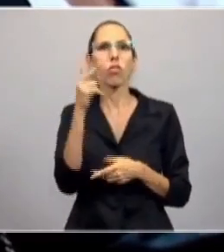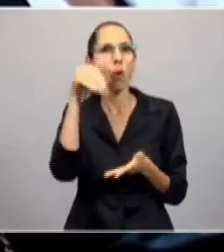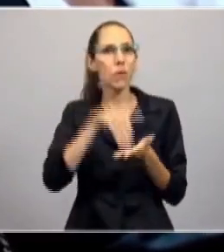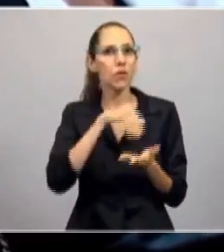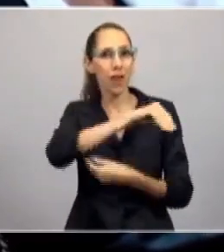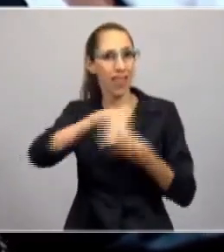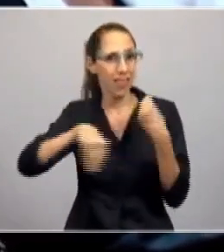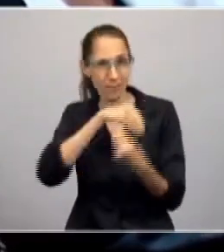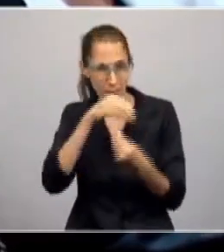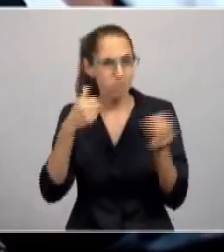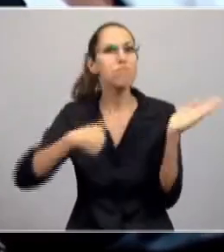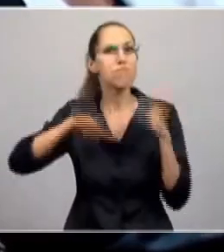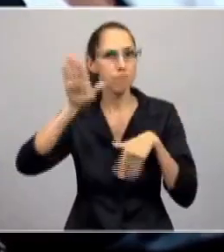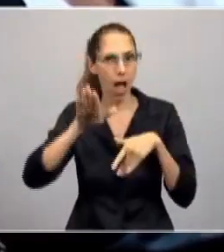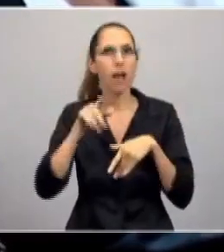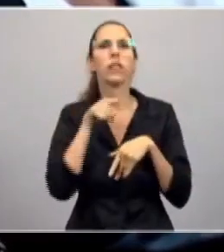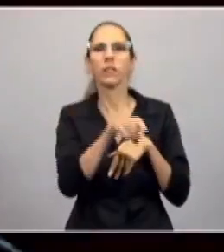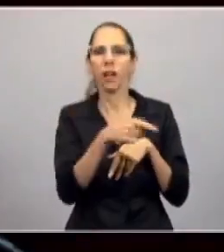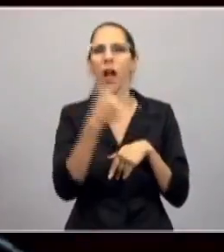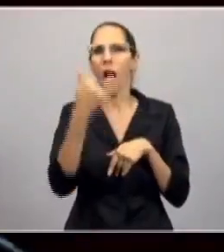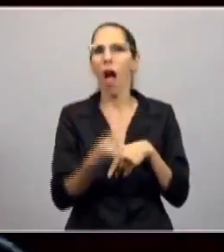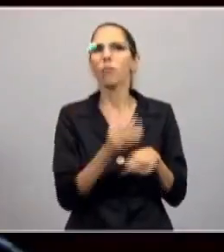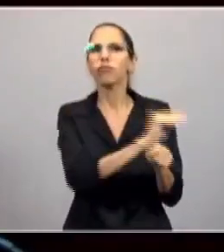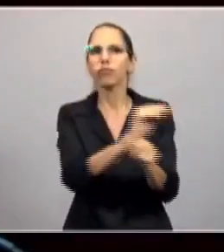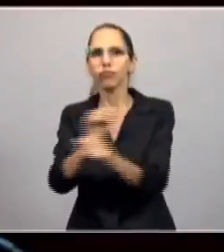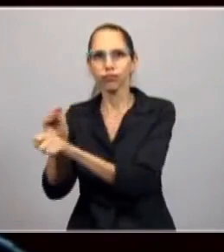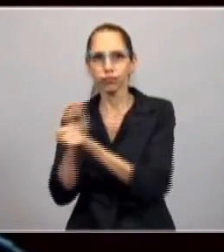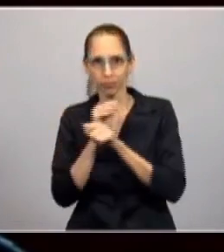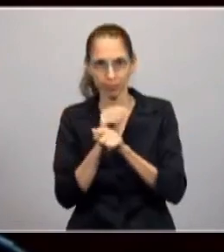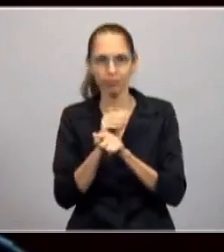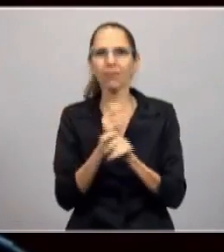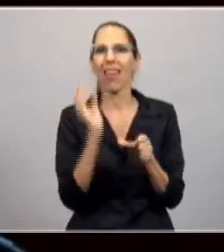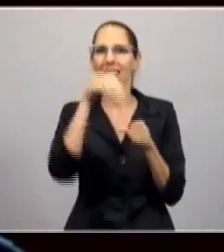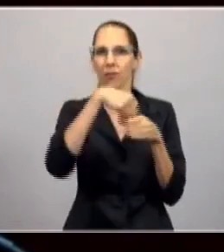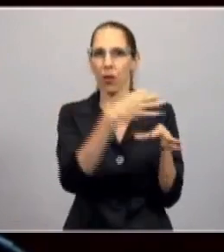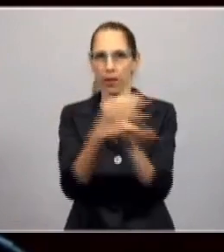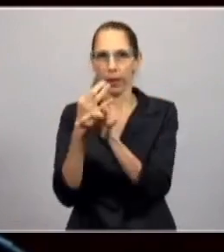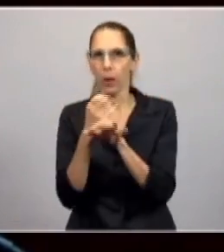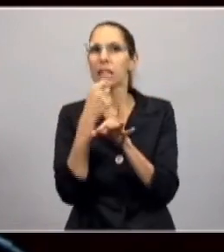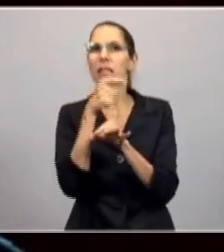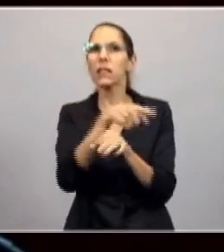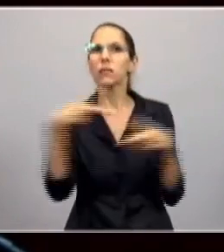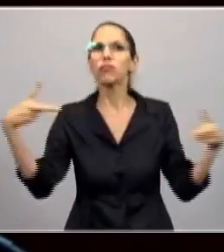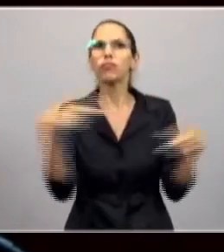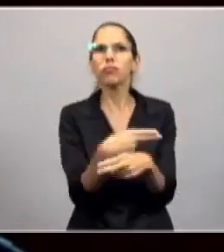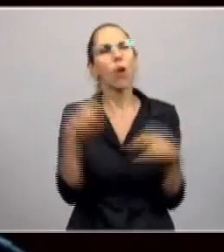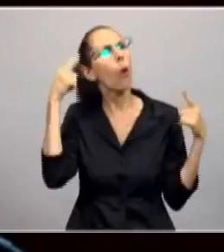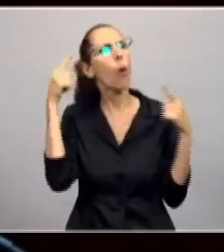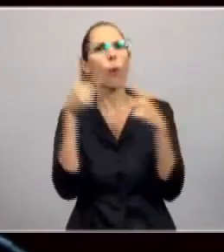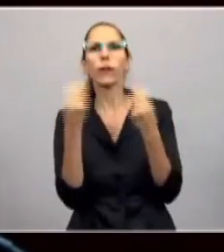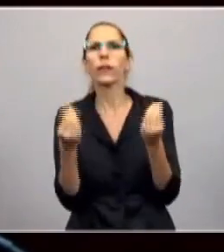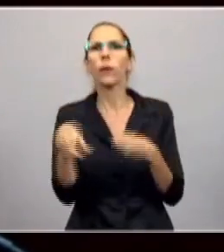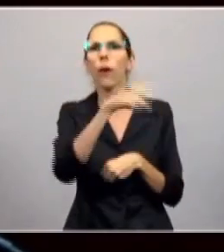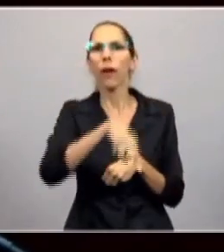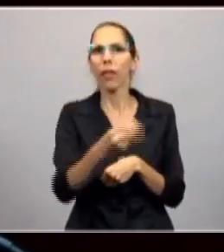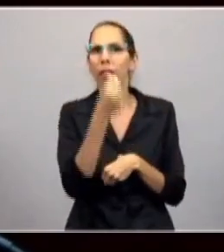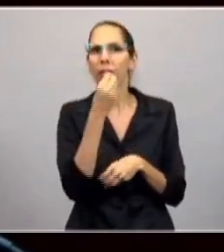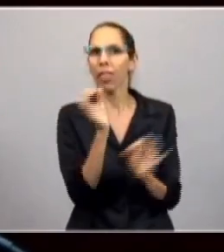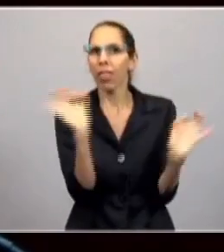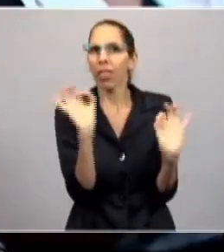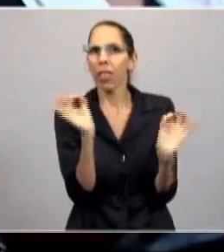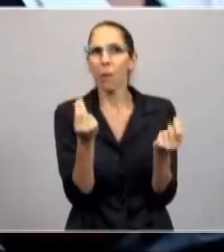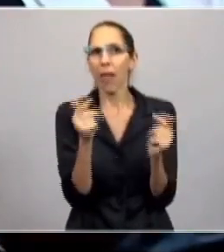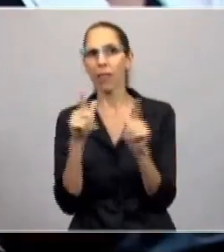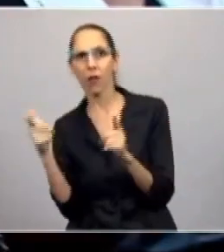módulo alimentario del programa Mesa en las escuelas. ¿Cuál es la idea si se interrumpe? ¿Que pasen hambre porque no tienen recursos? De